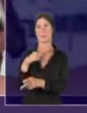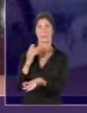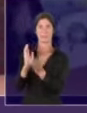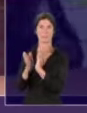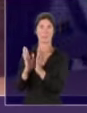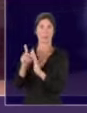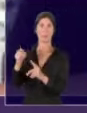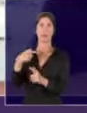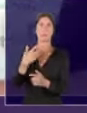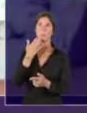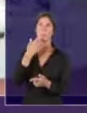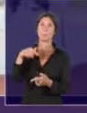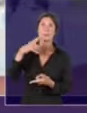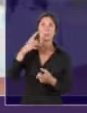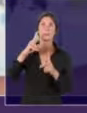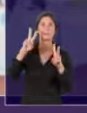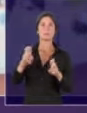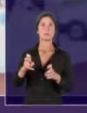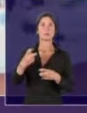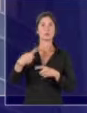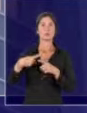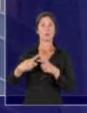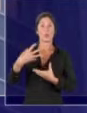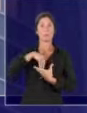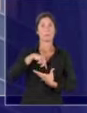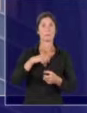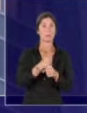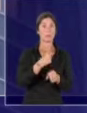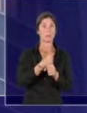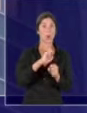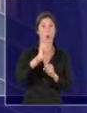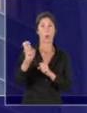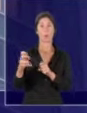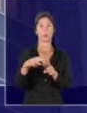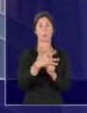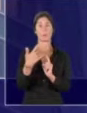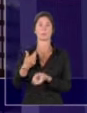lo que me aparece en el trabajo, en otros ámbitos. El 15% de las bajas